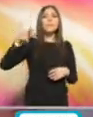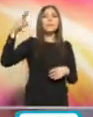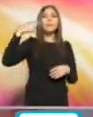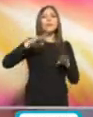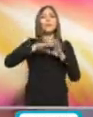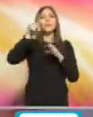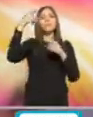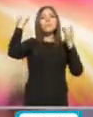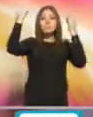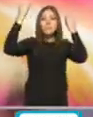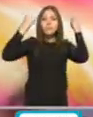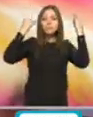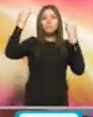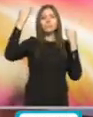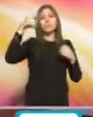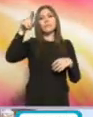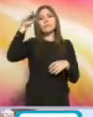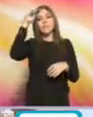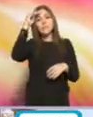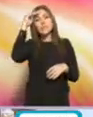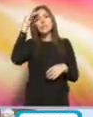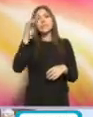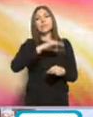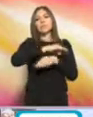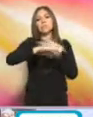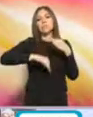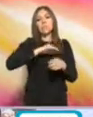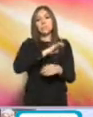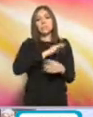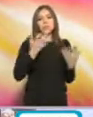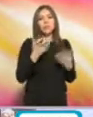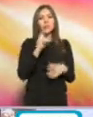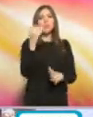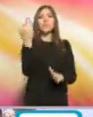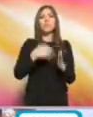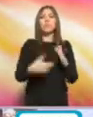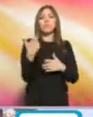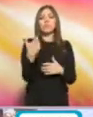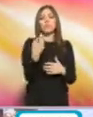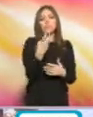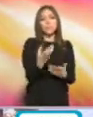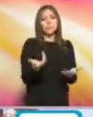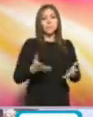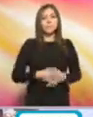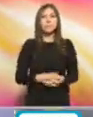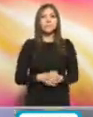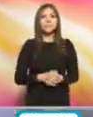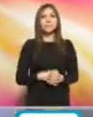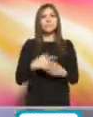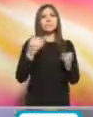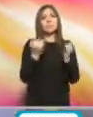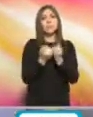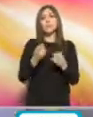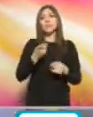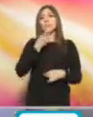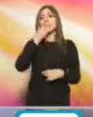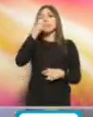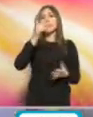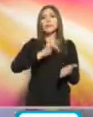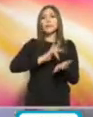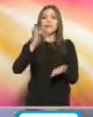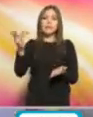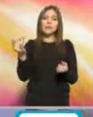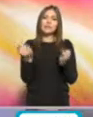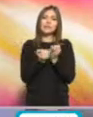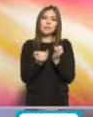de la imaginación que todos podemos permitirnos y no hace falta Experimentar. dinero para ello. ¿verdad? Claro. Y decir gracias también, ¿por Ay, qué no? sí,